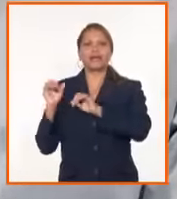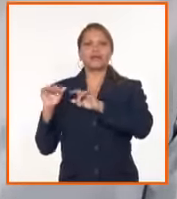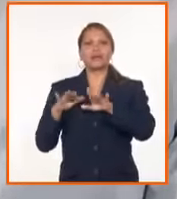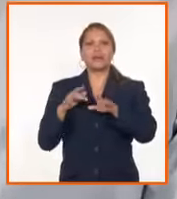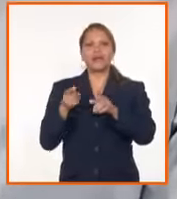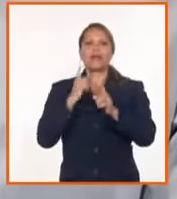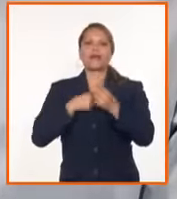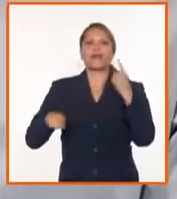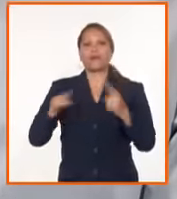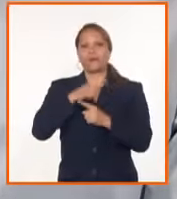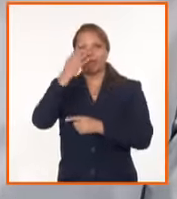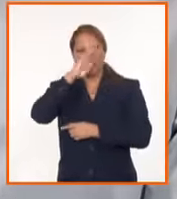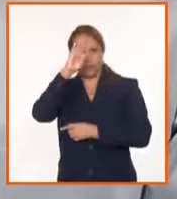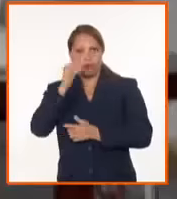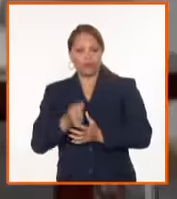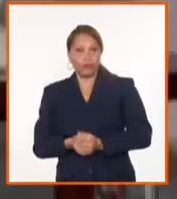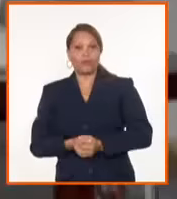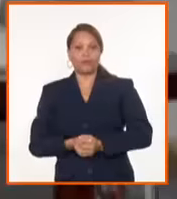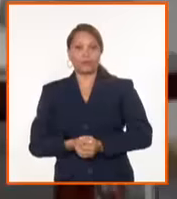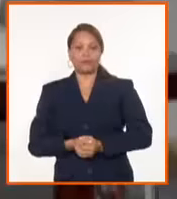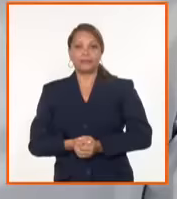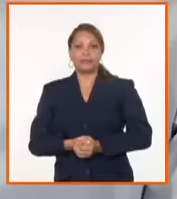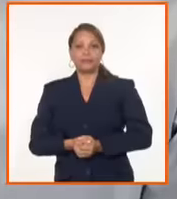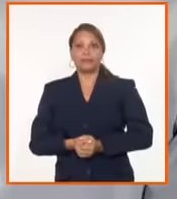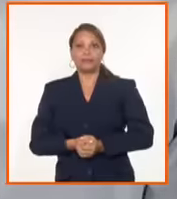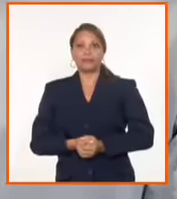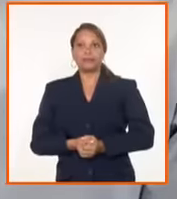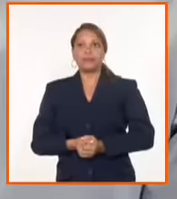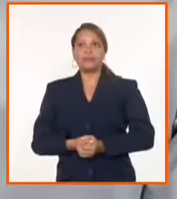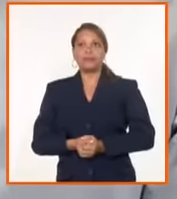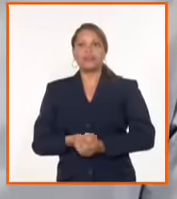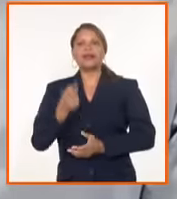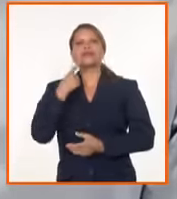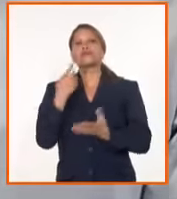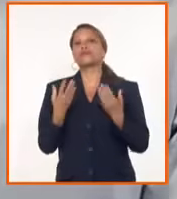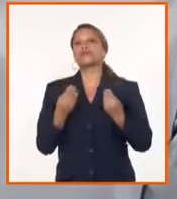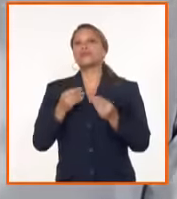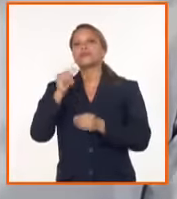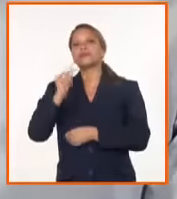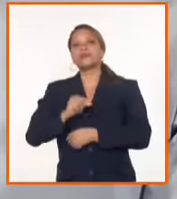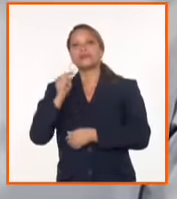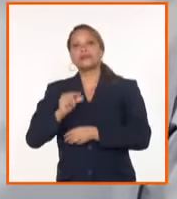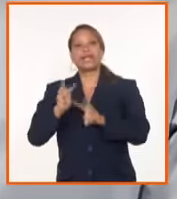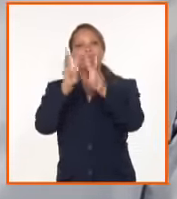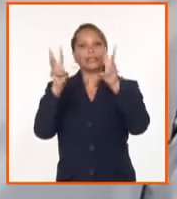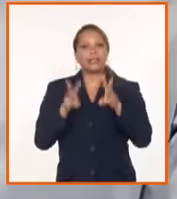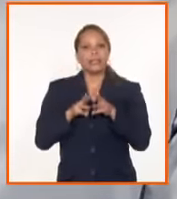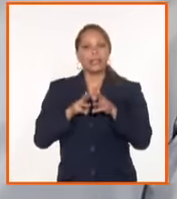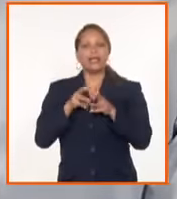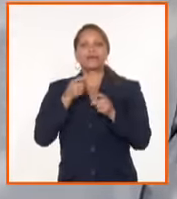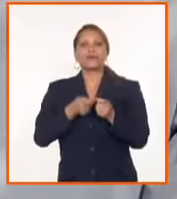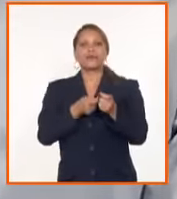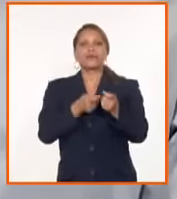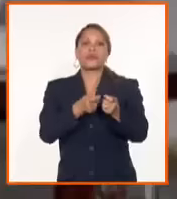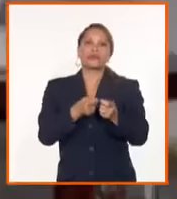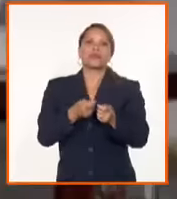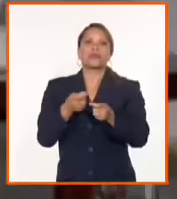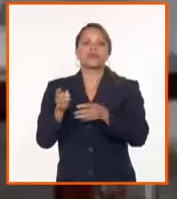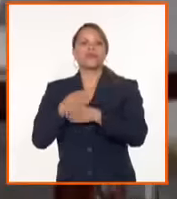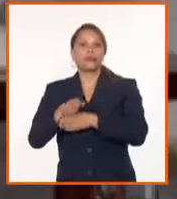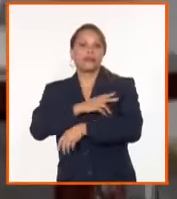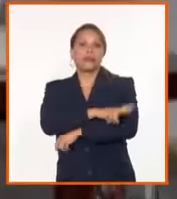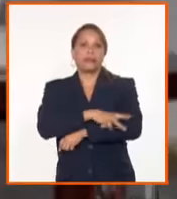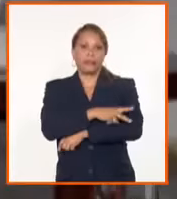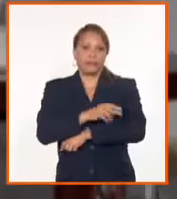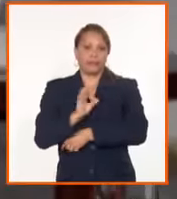lo han tratado en chapeando, de los montos de los USAID y de la ANEC hacia otros países, en